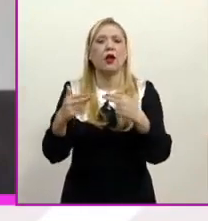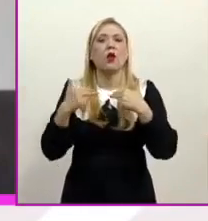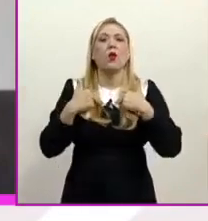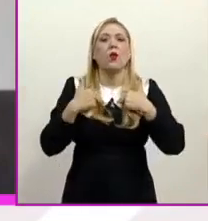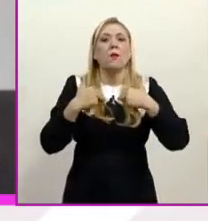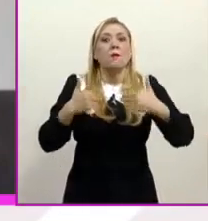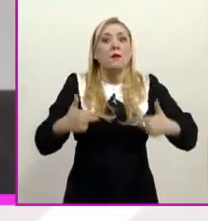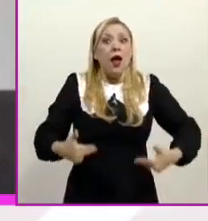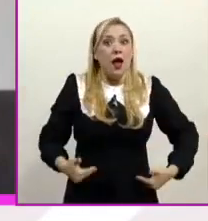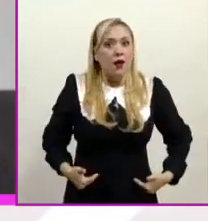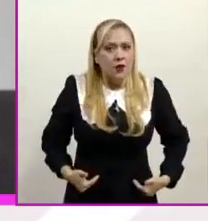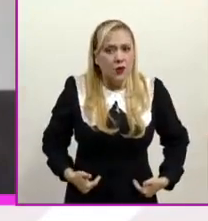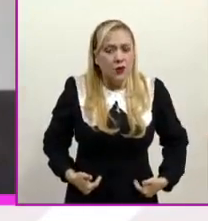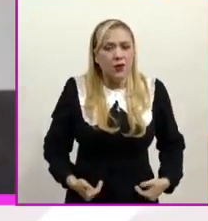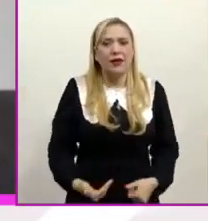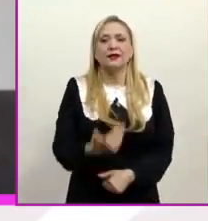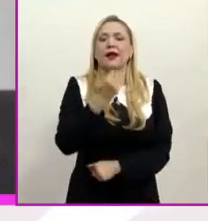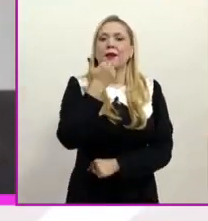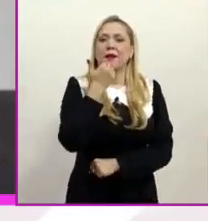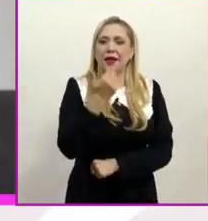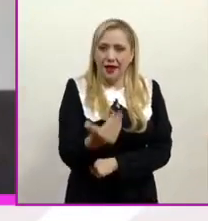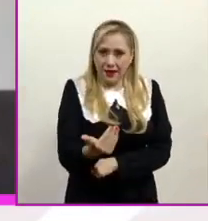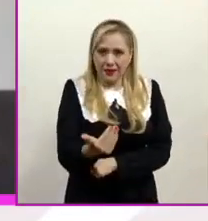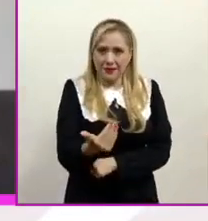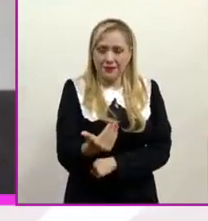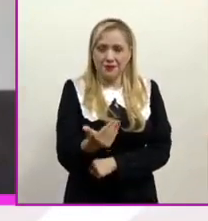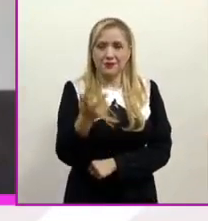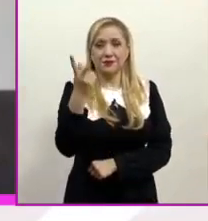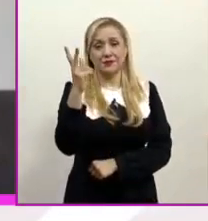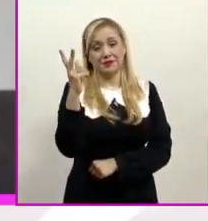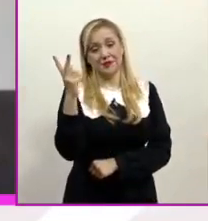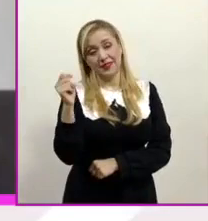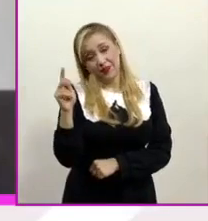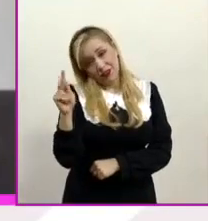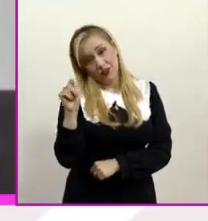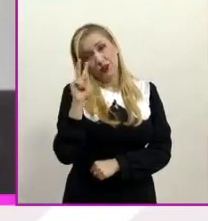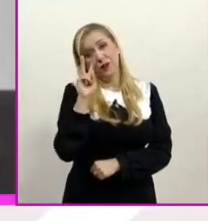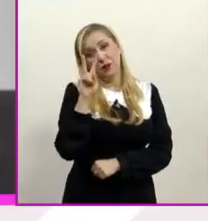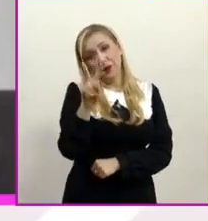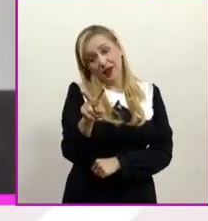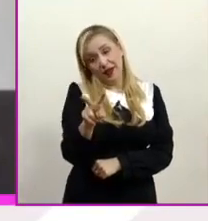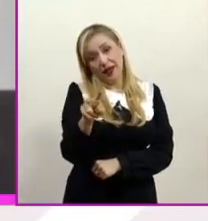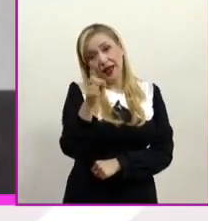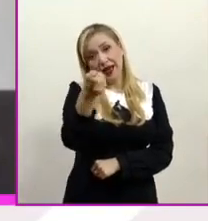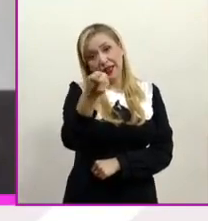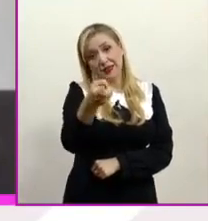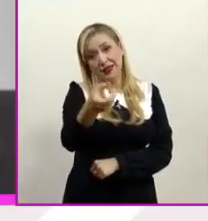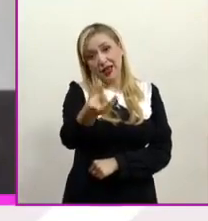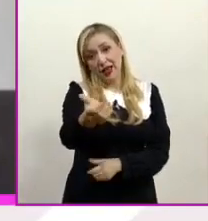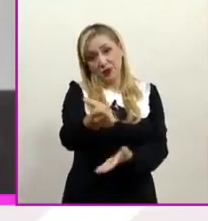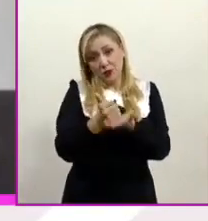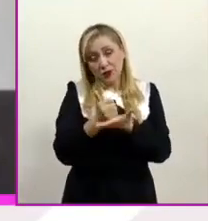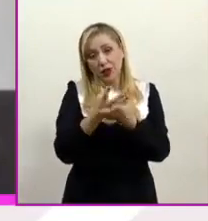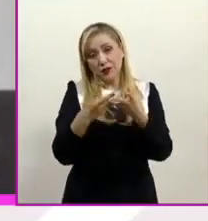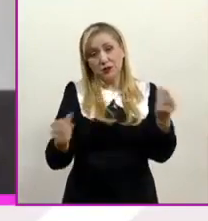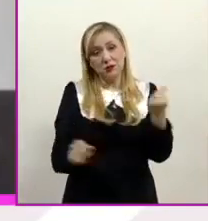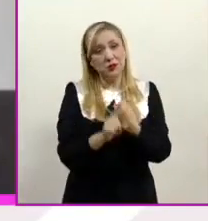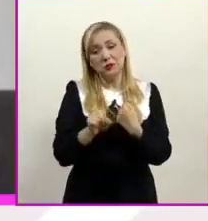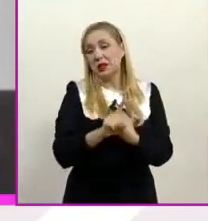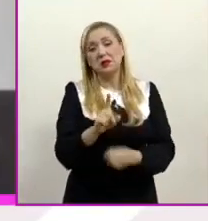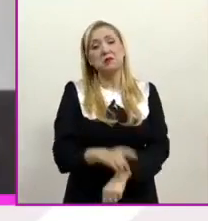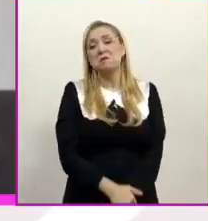correcto. No, lo que veamos en la televisión o en nuestras historias no va a resolver nuestros problemas, pero sí